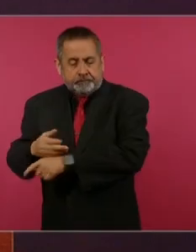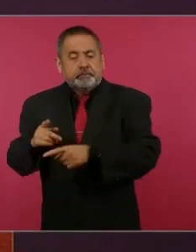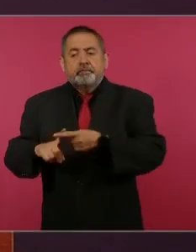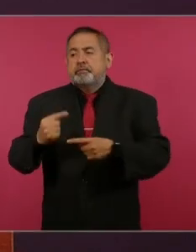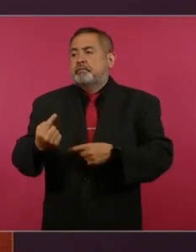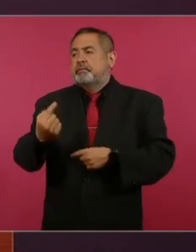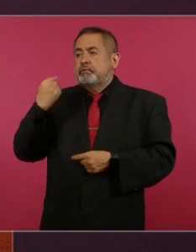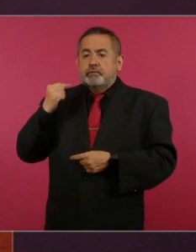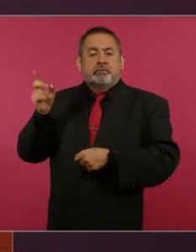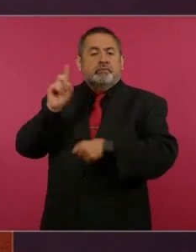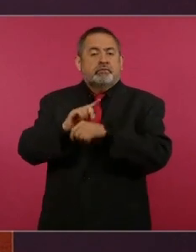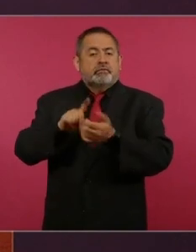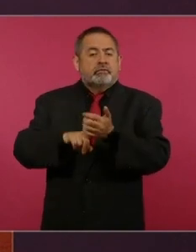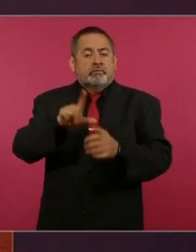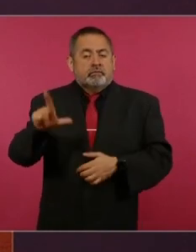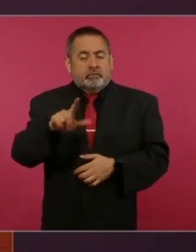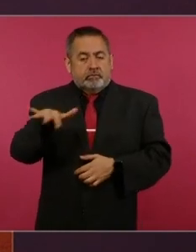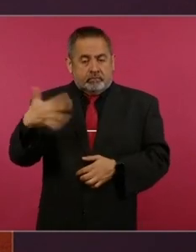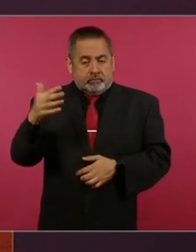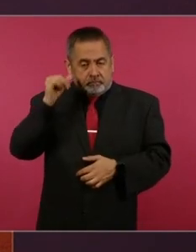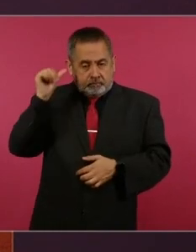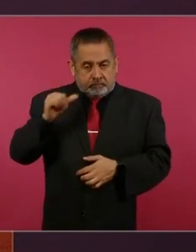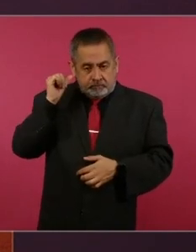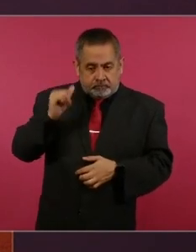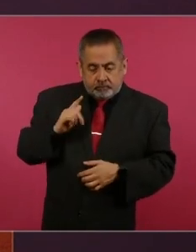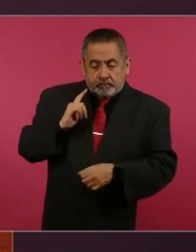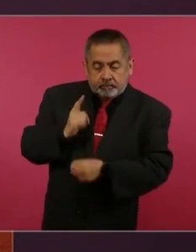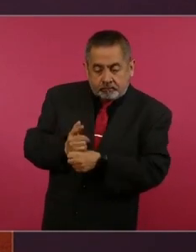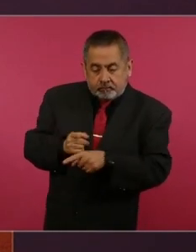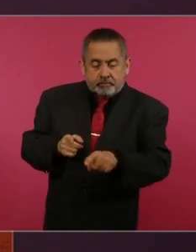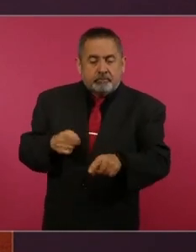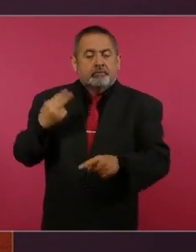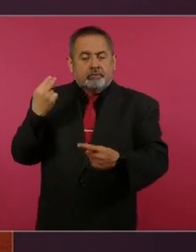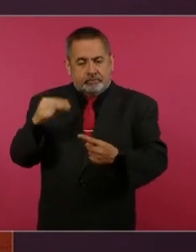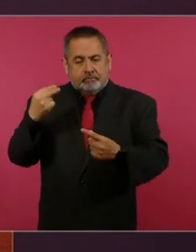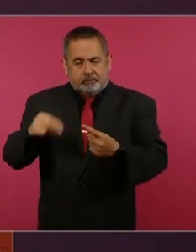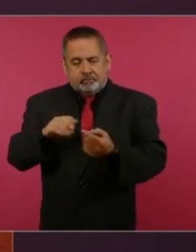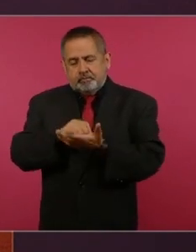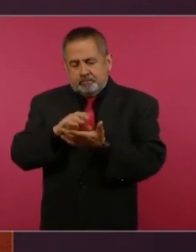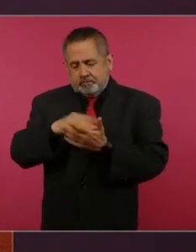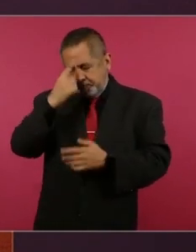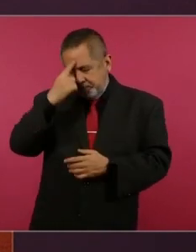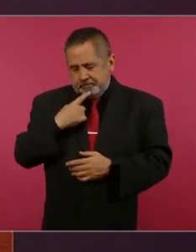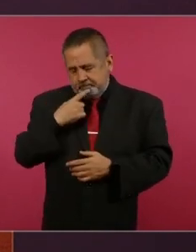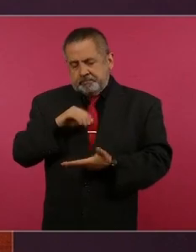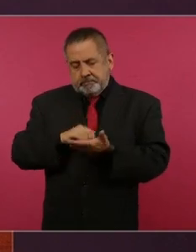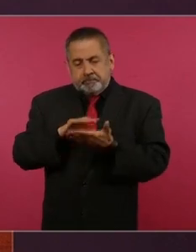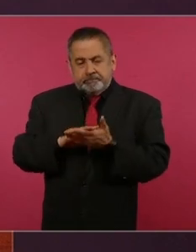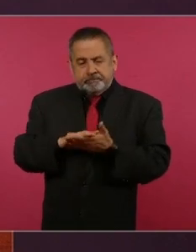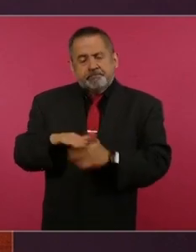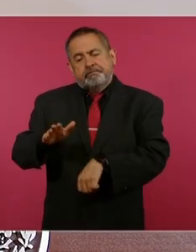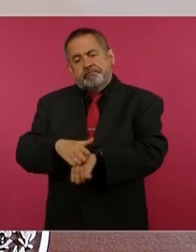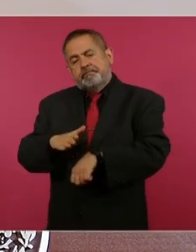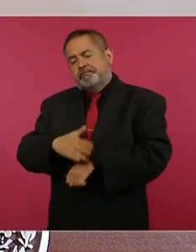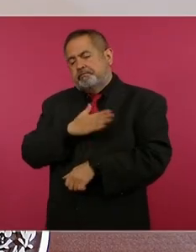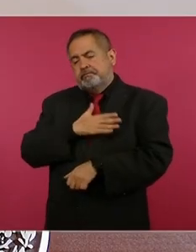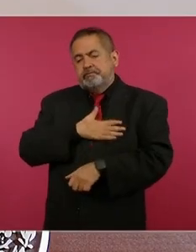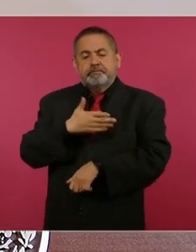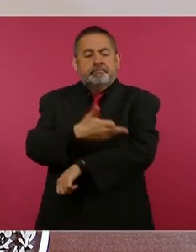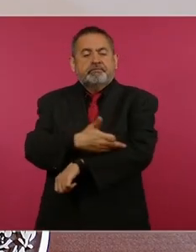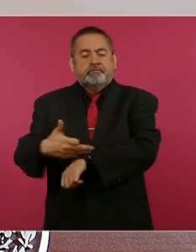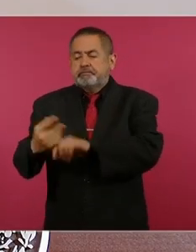pasado lunes 15 de abril, ya identificados los nombres de estos mineros, se dio a conocer a los familiares